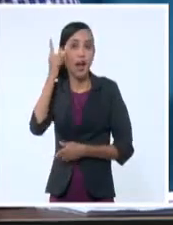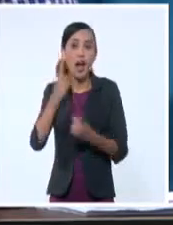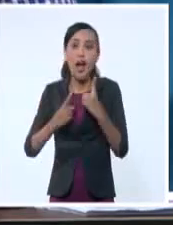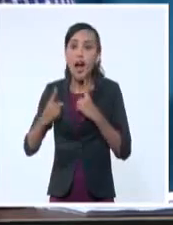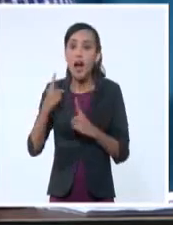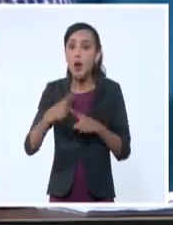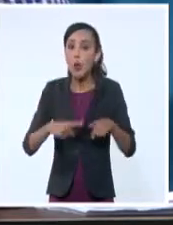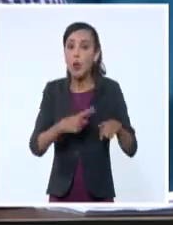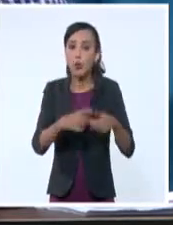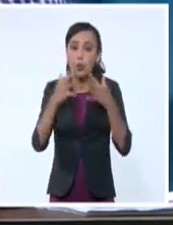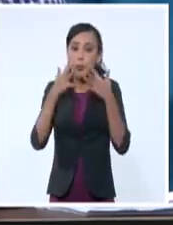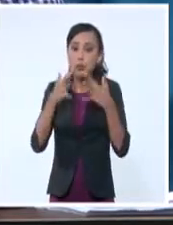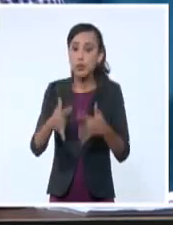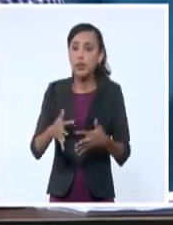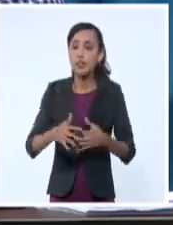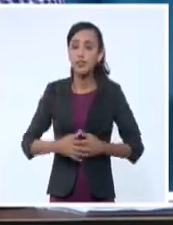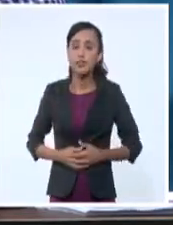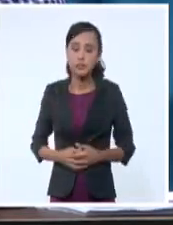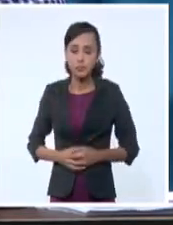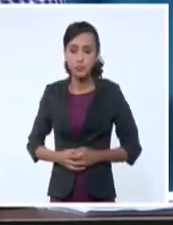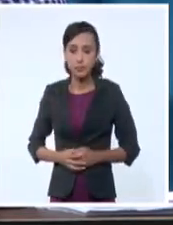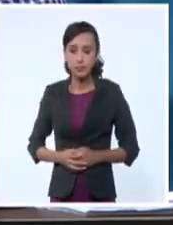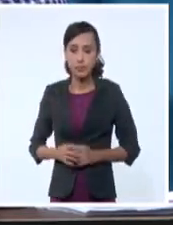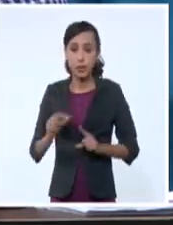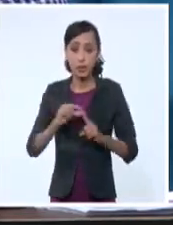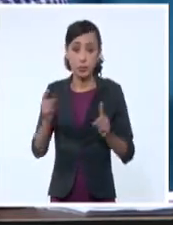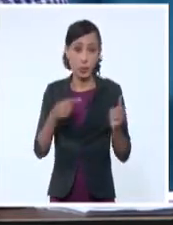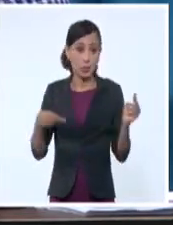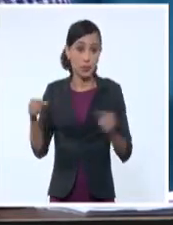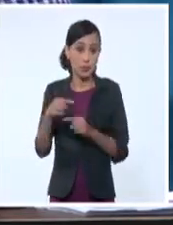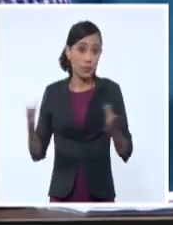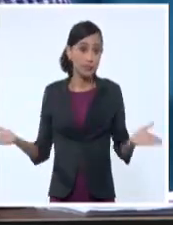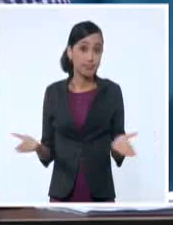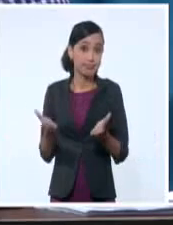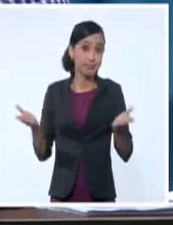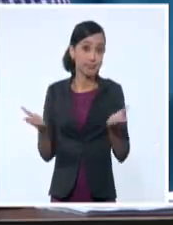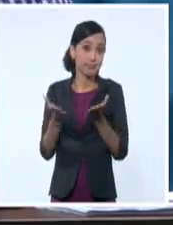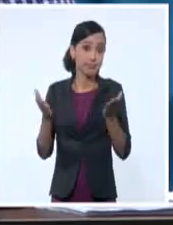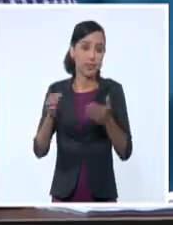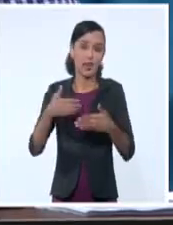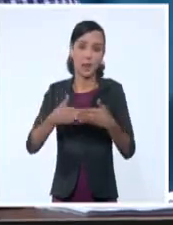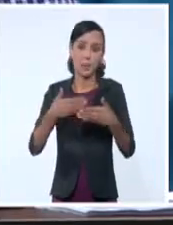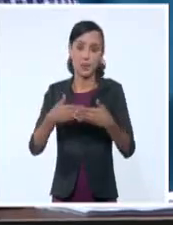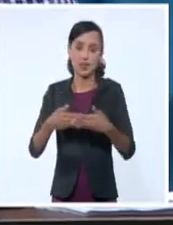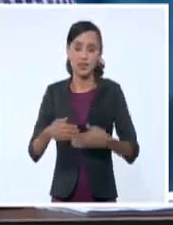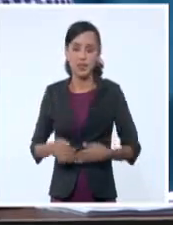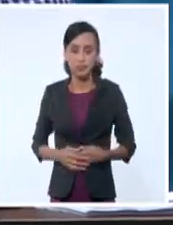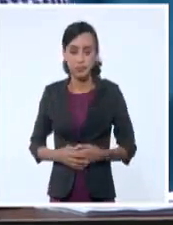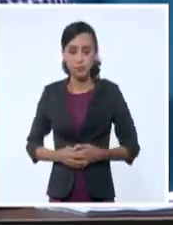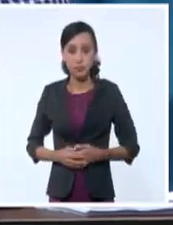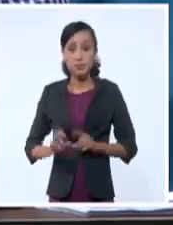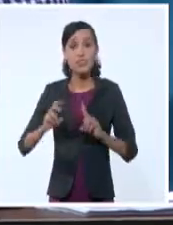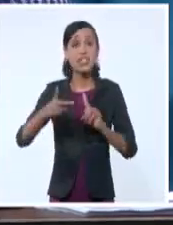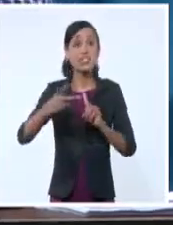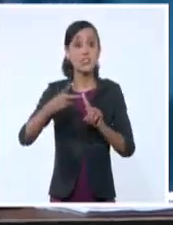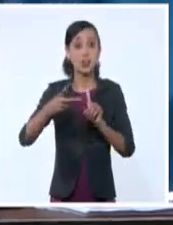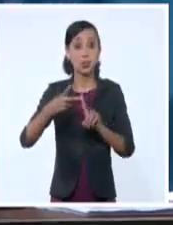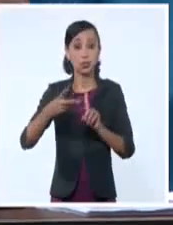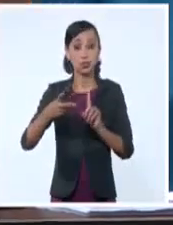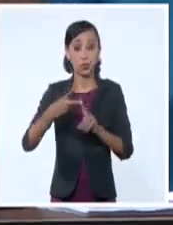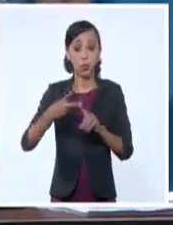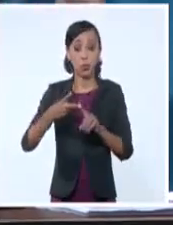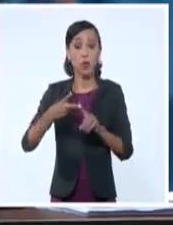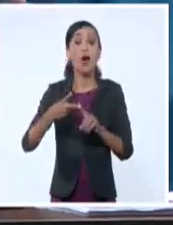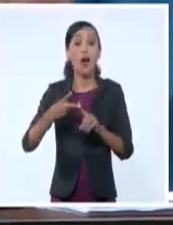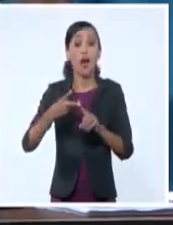a las cosas que se proponen, a los temas que se proponen, fundamentalmente desarrollo en la empresa. En segundo lugar, que además de debatir,